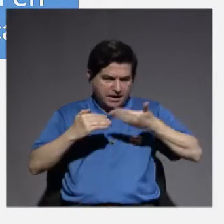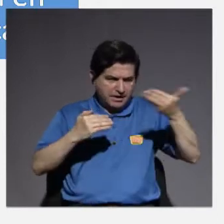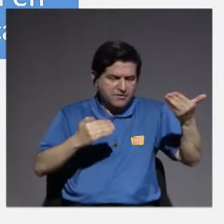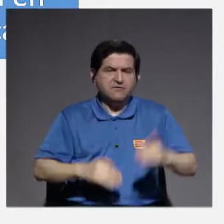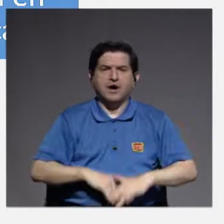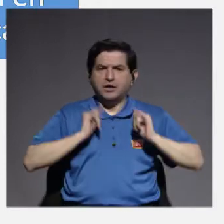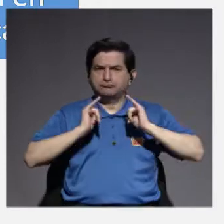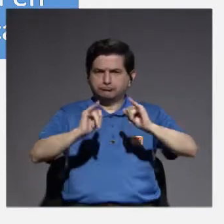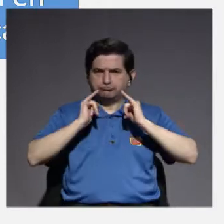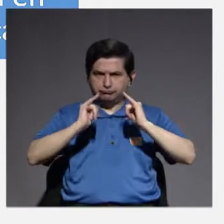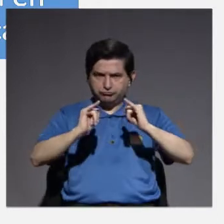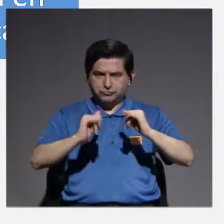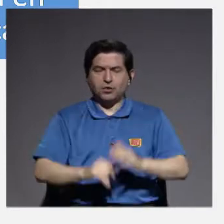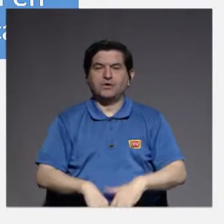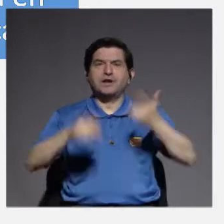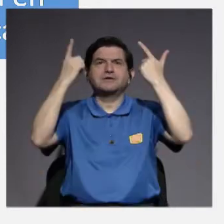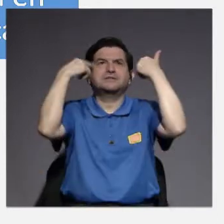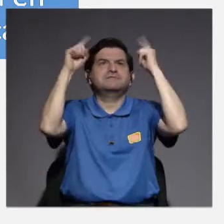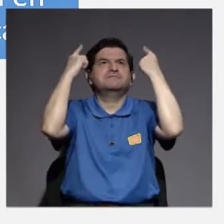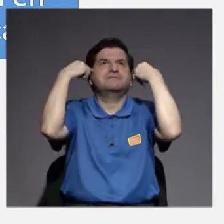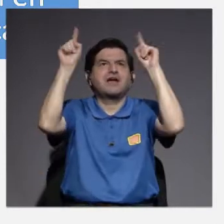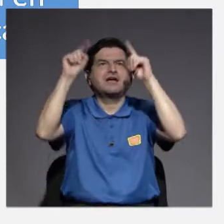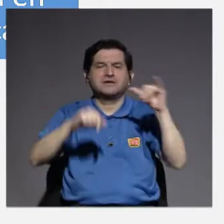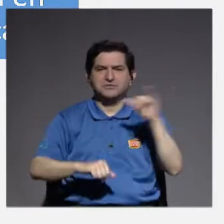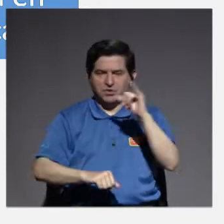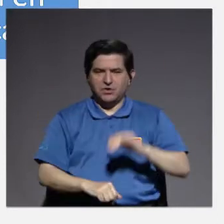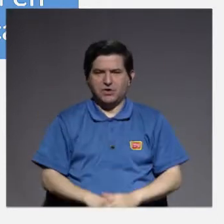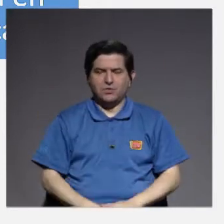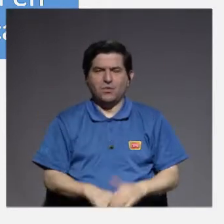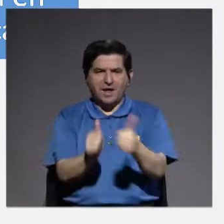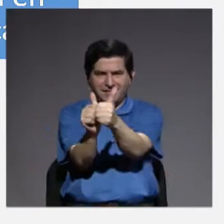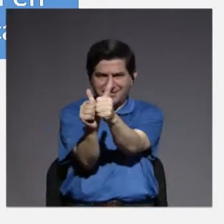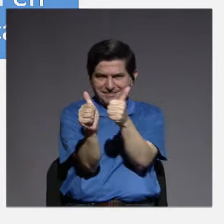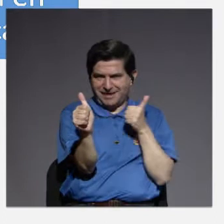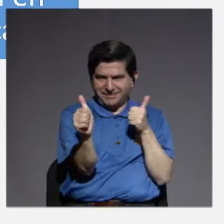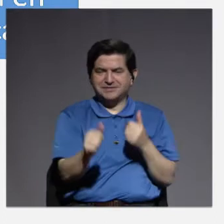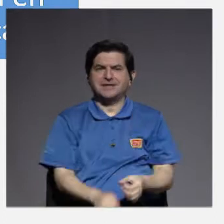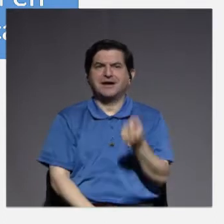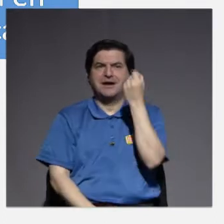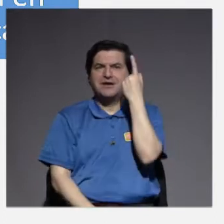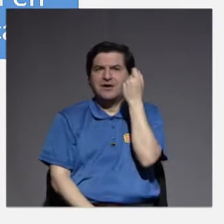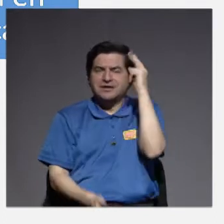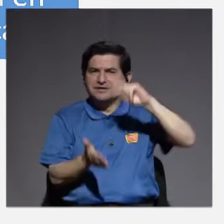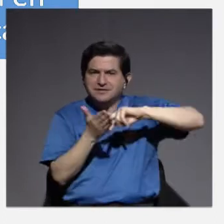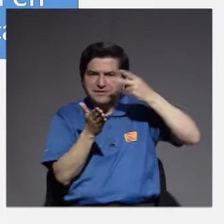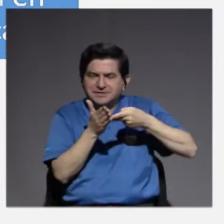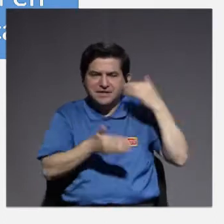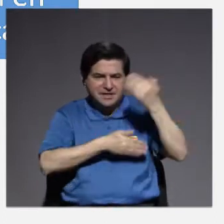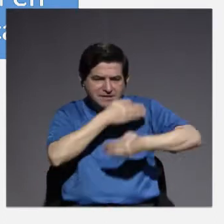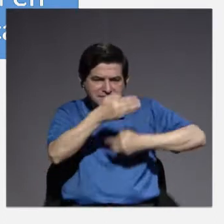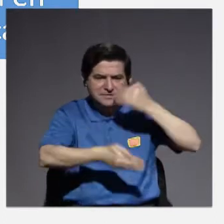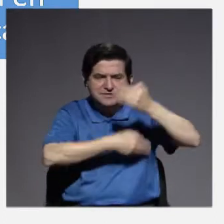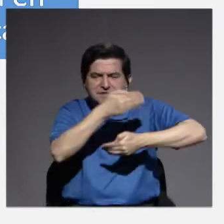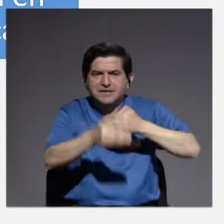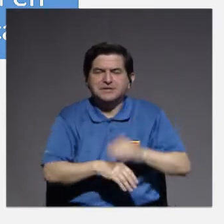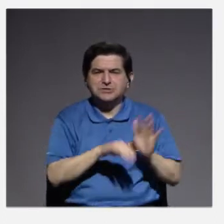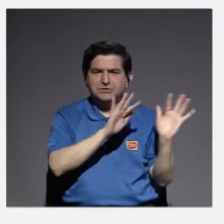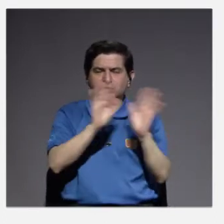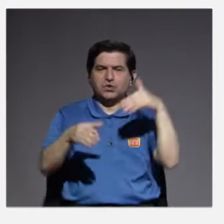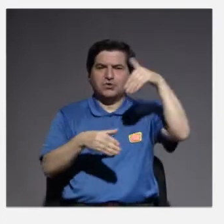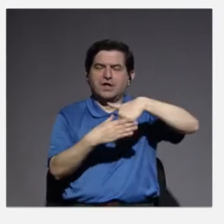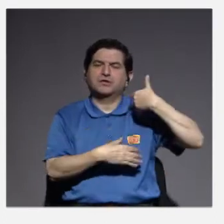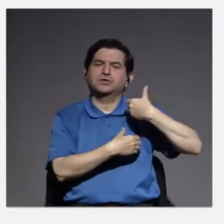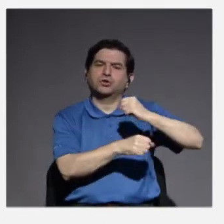comunes tanto de éxito como generadores de rezago, y entenderlos es entender los procesos de digitalización en los